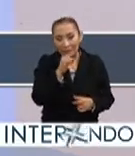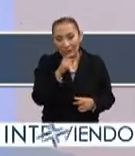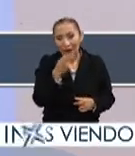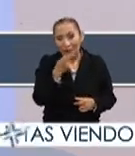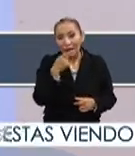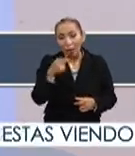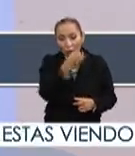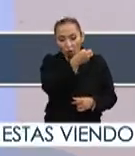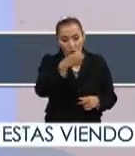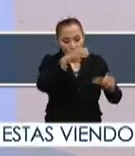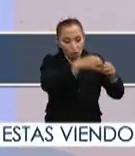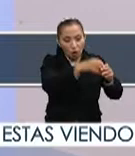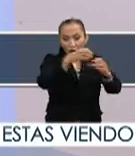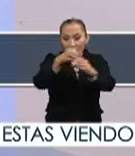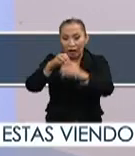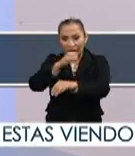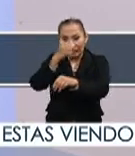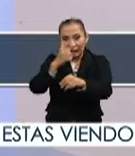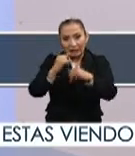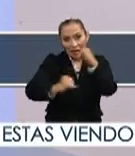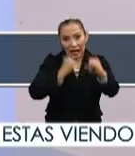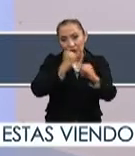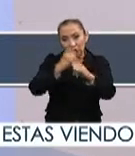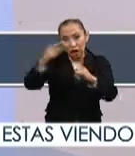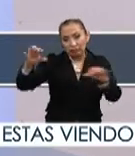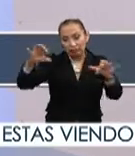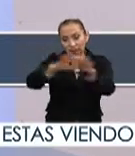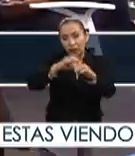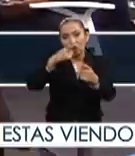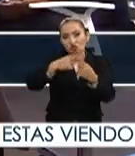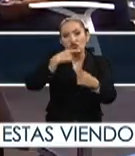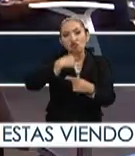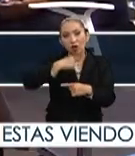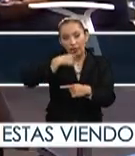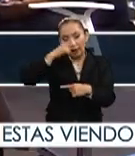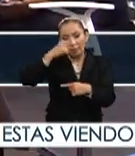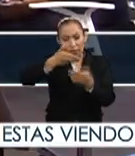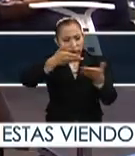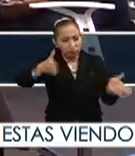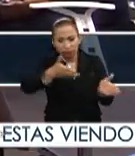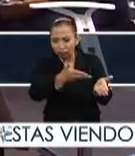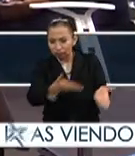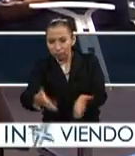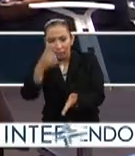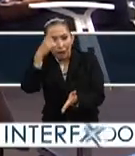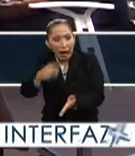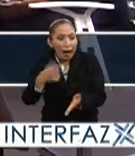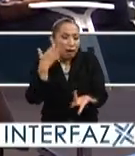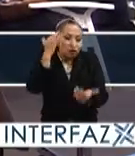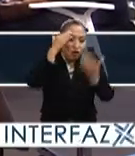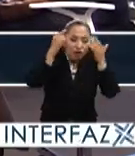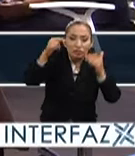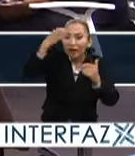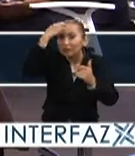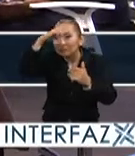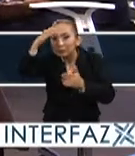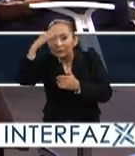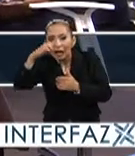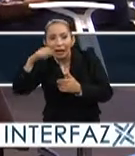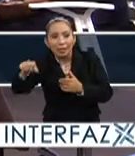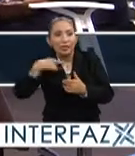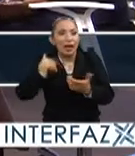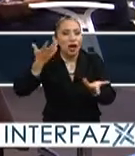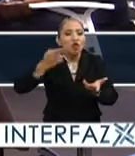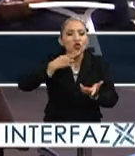pues estos organismos internacionales a los que pertenece la Cruz Roja, que también pues les abre las puertas para de alguna forma conocer la experiencia